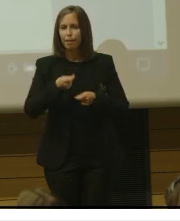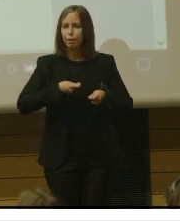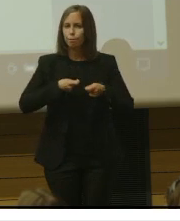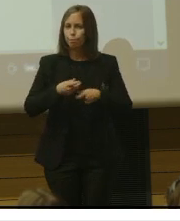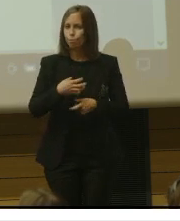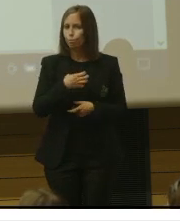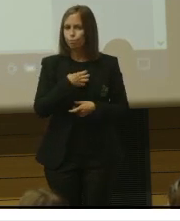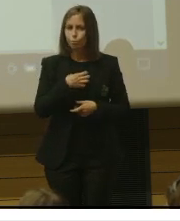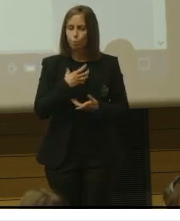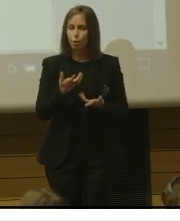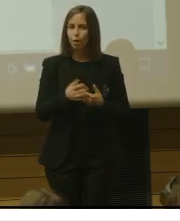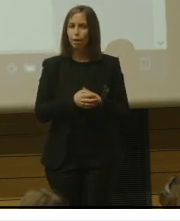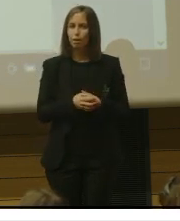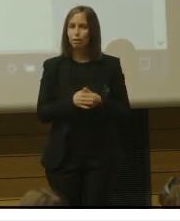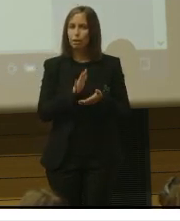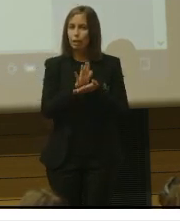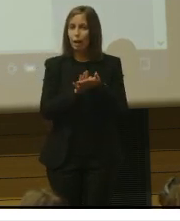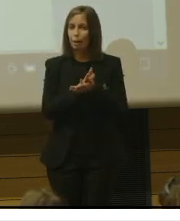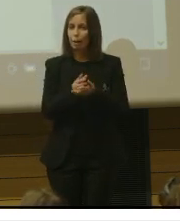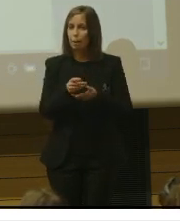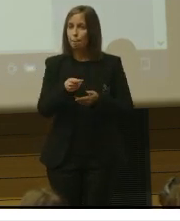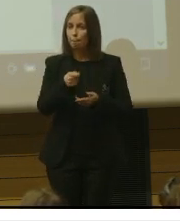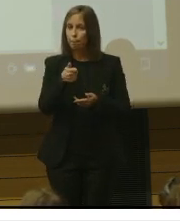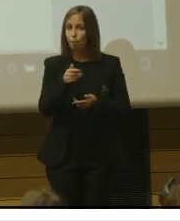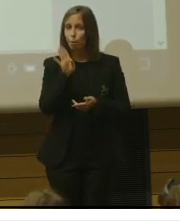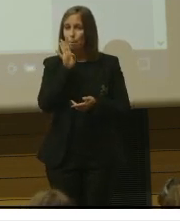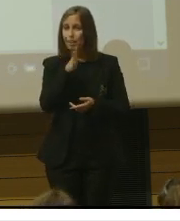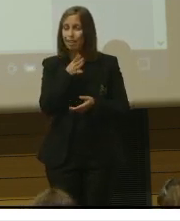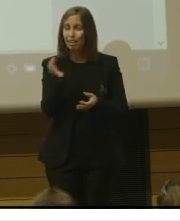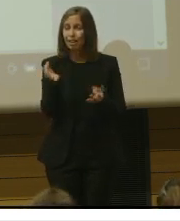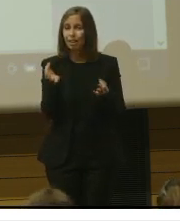Y de esto se habla poco, ¿no? De